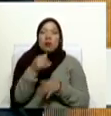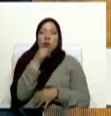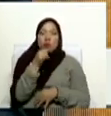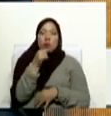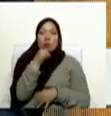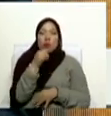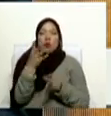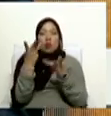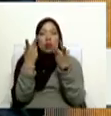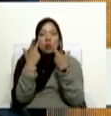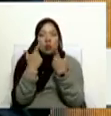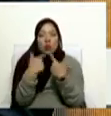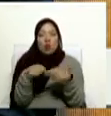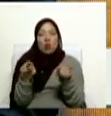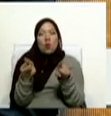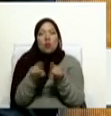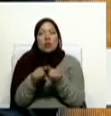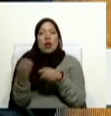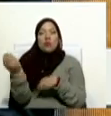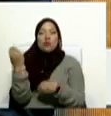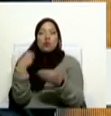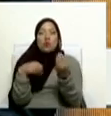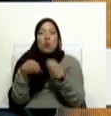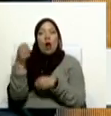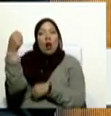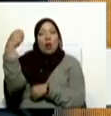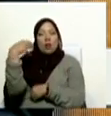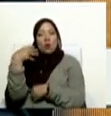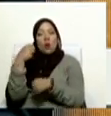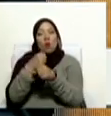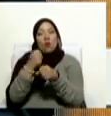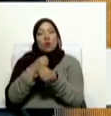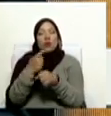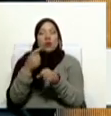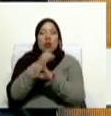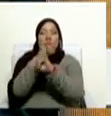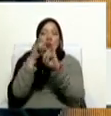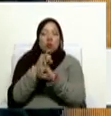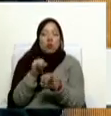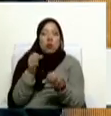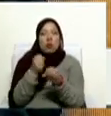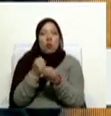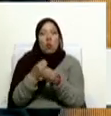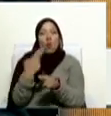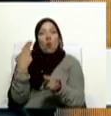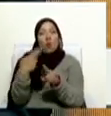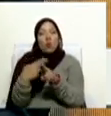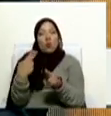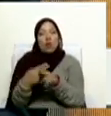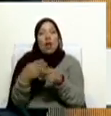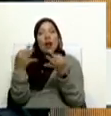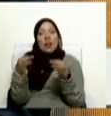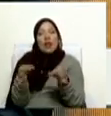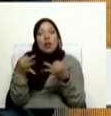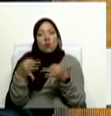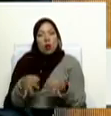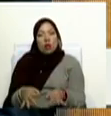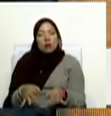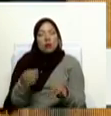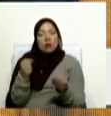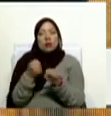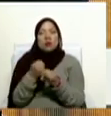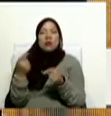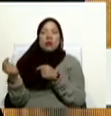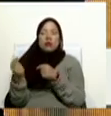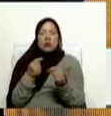cuán superior es la suma de las luces a la suma de las riquezas que le ha prodigado la naturaleza ya la veo